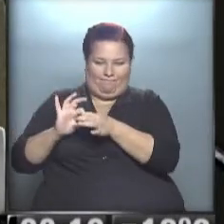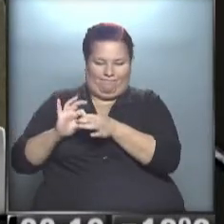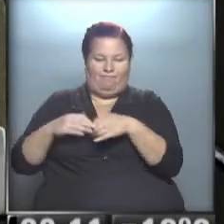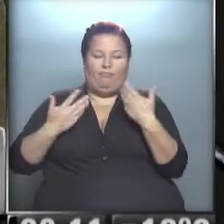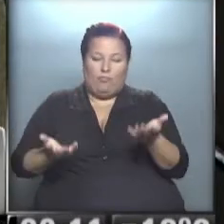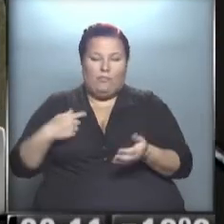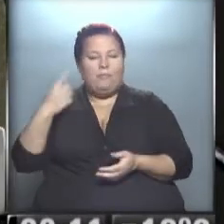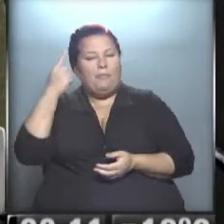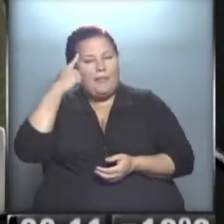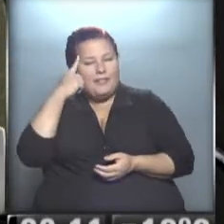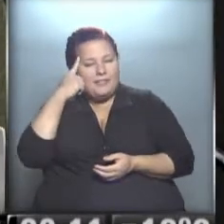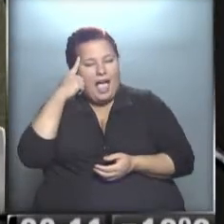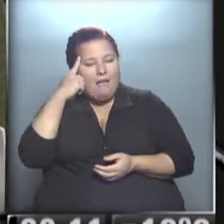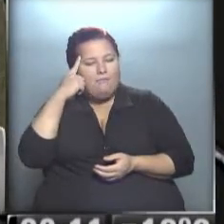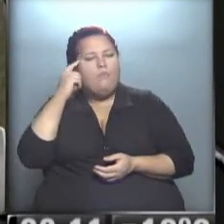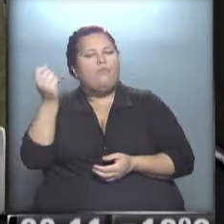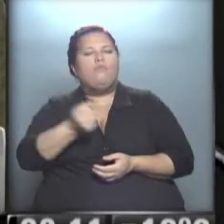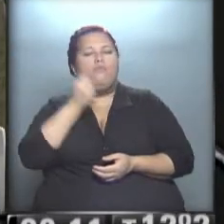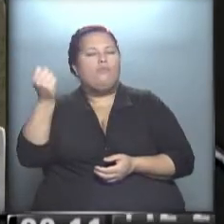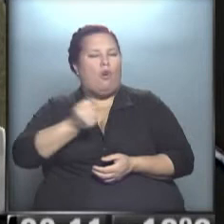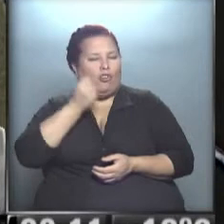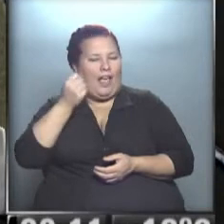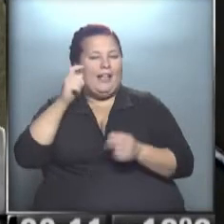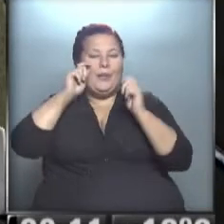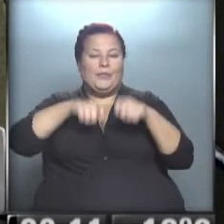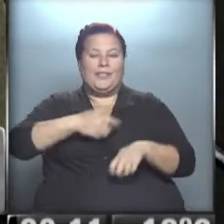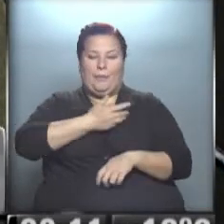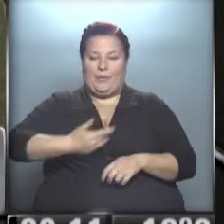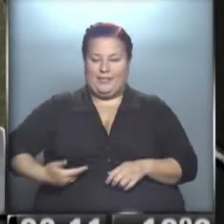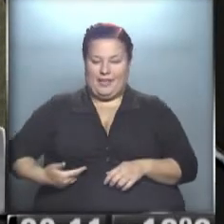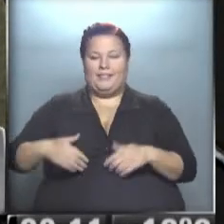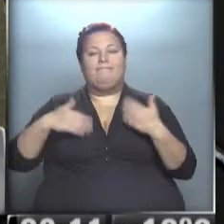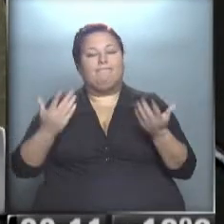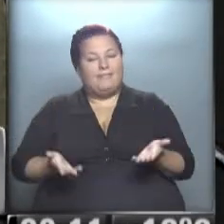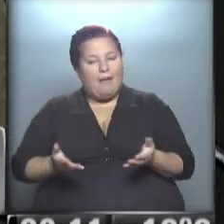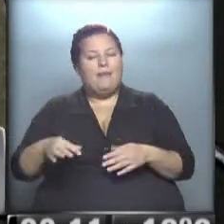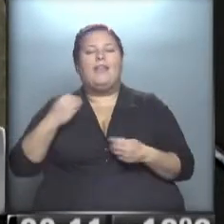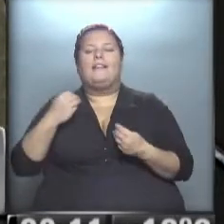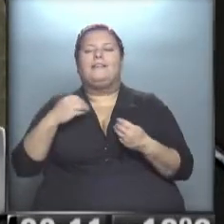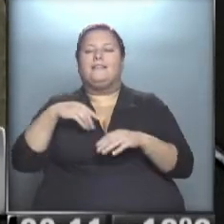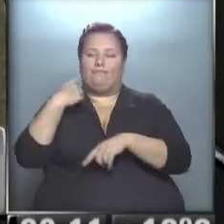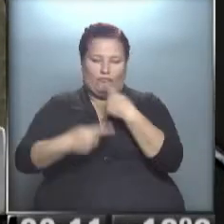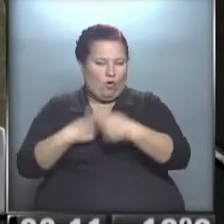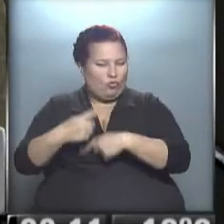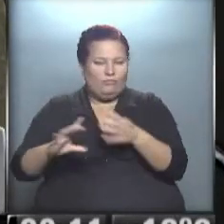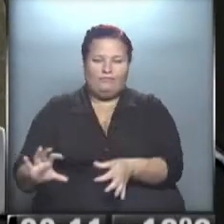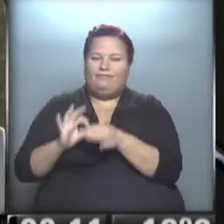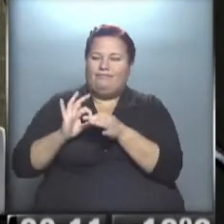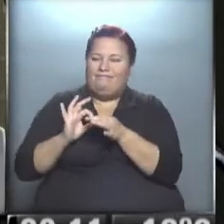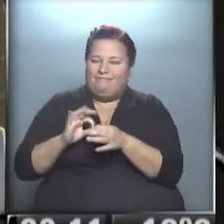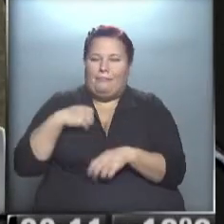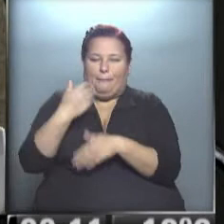consideramos que es un hecho de trascendental importancia la visita al presidente y por supuesto el compromiso de seguir estrechando